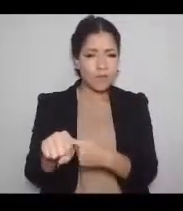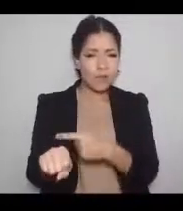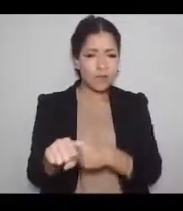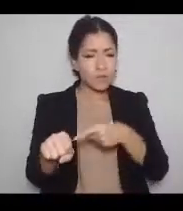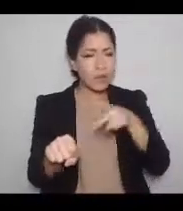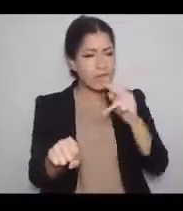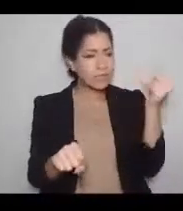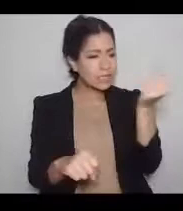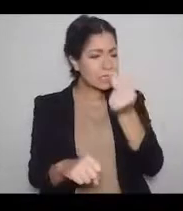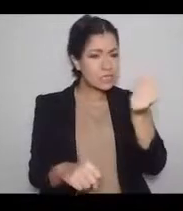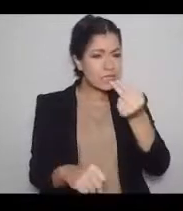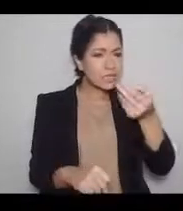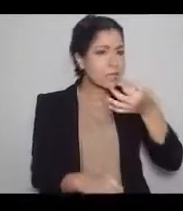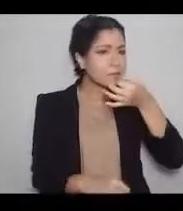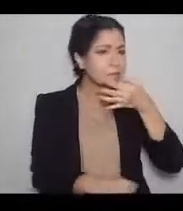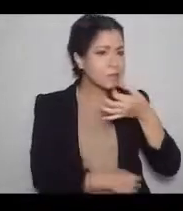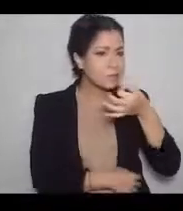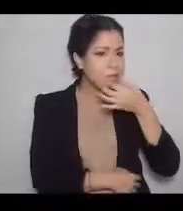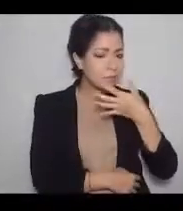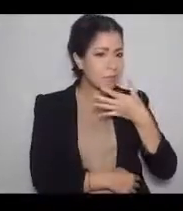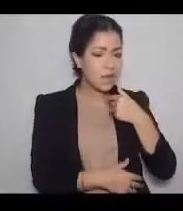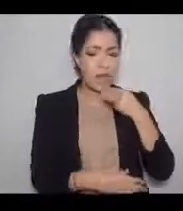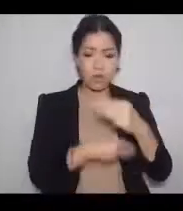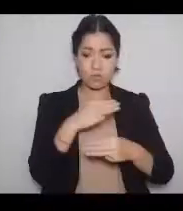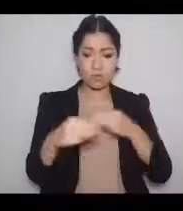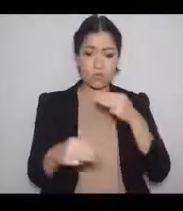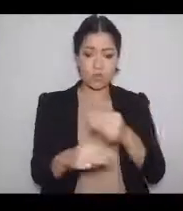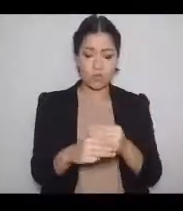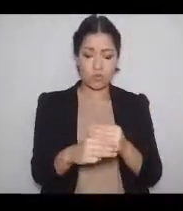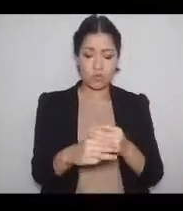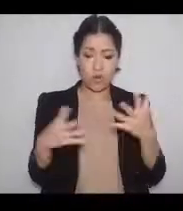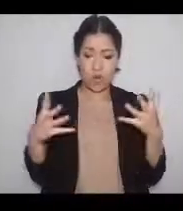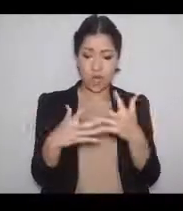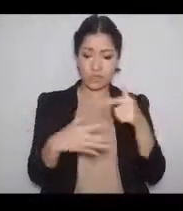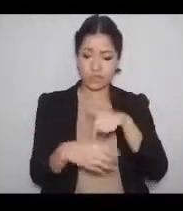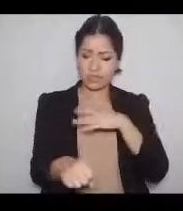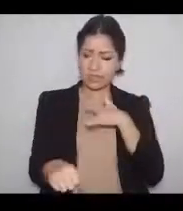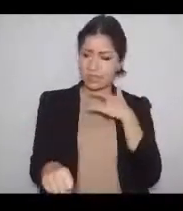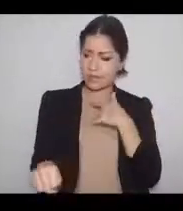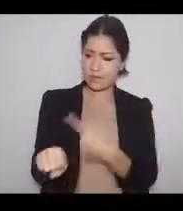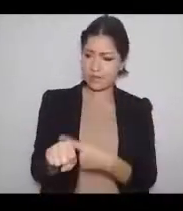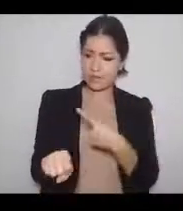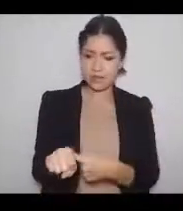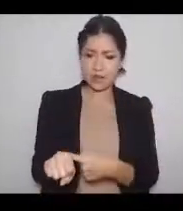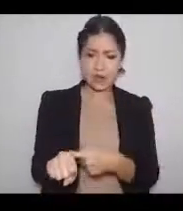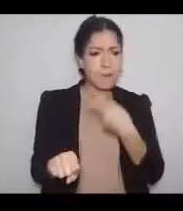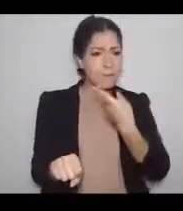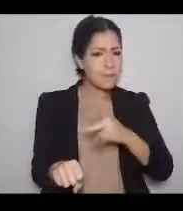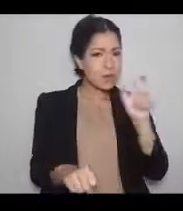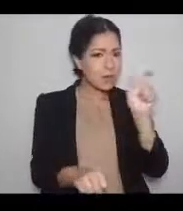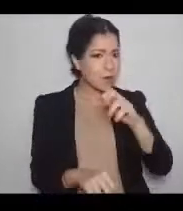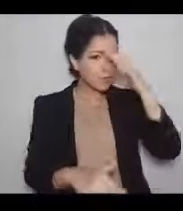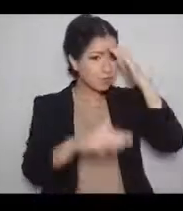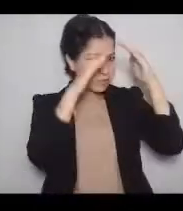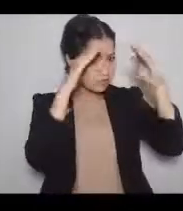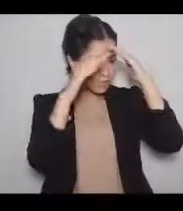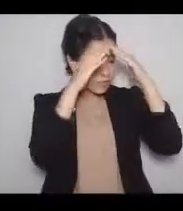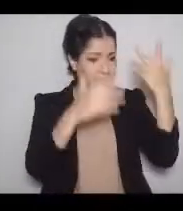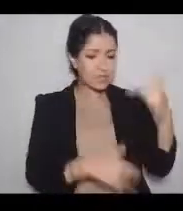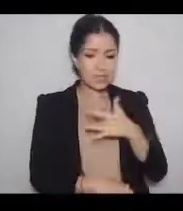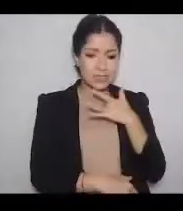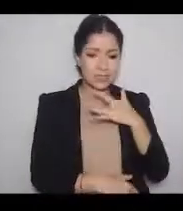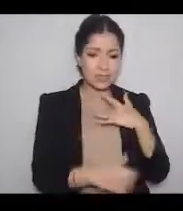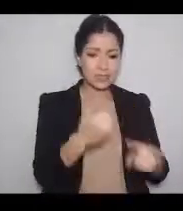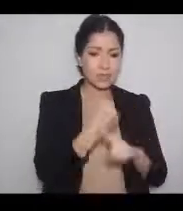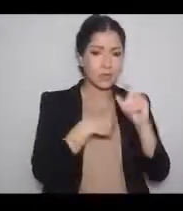morfina. El mundo es su enfermedad y el pensamiento es su remedio. ¡El mundo es su enfermedad y el pensamiento es su remedio! ¡Mejoraste